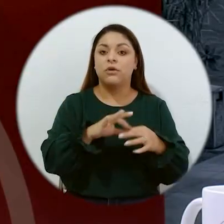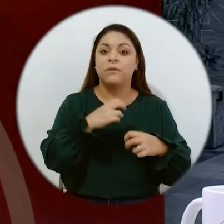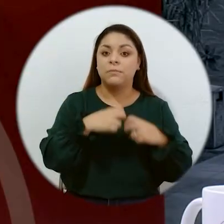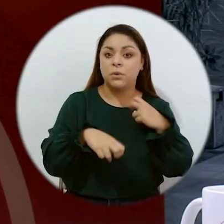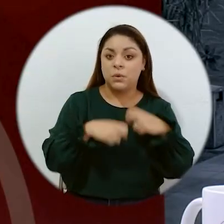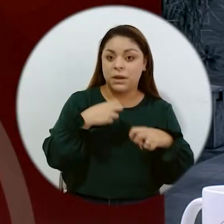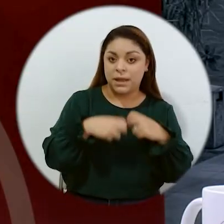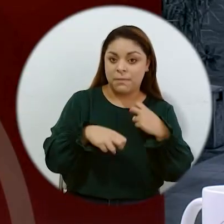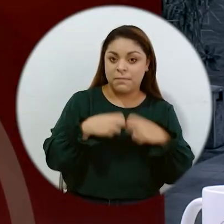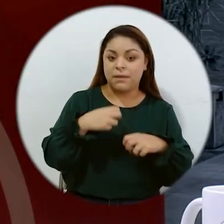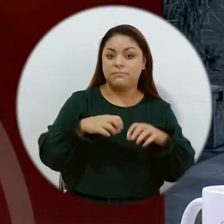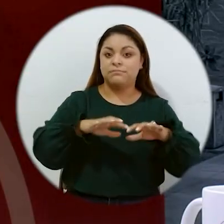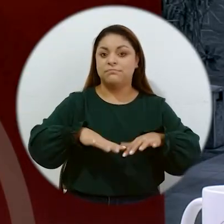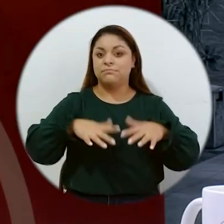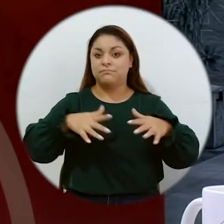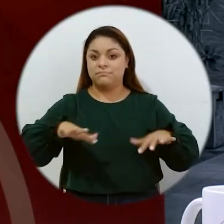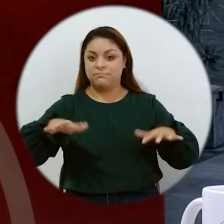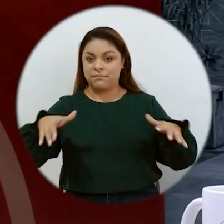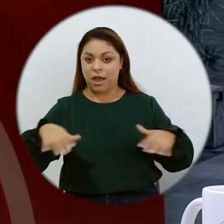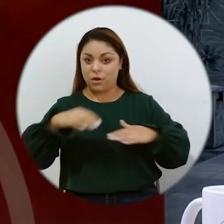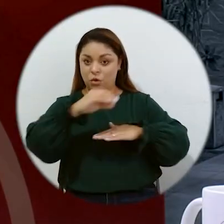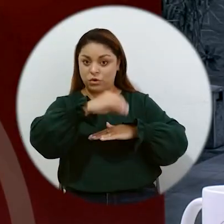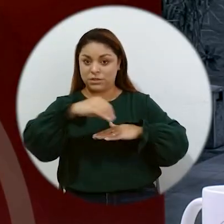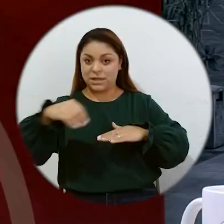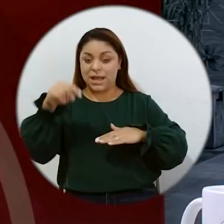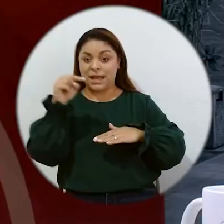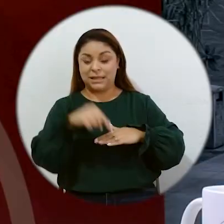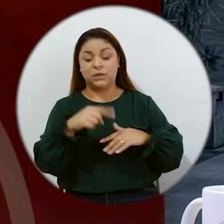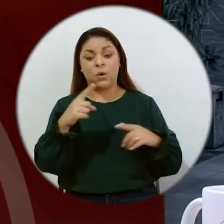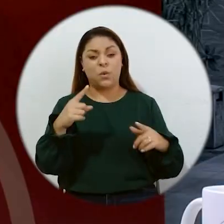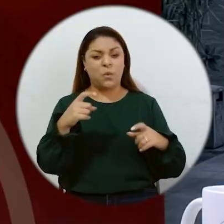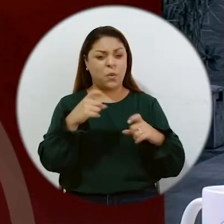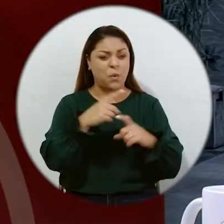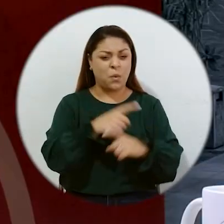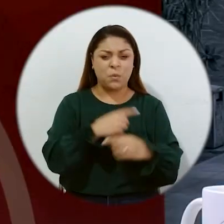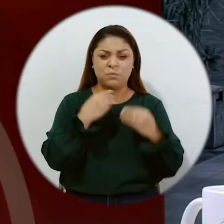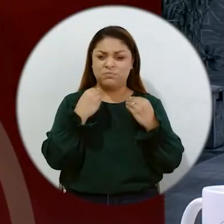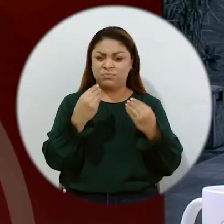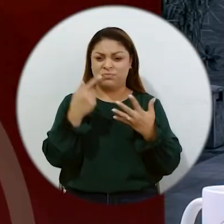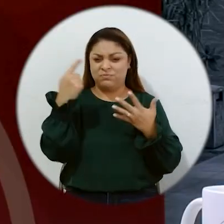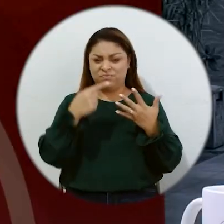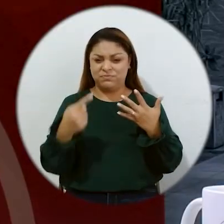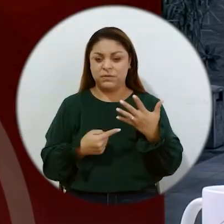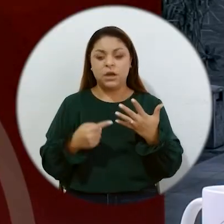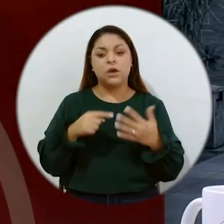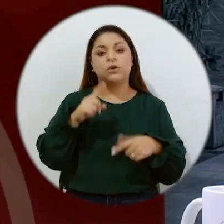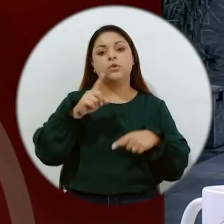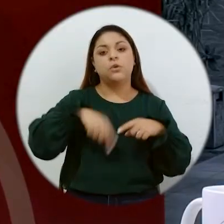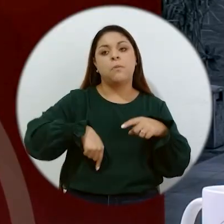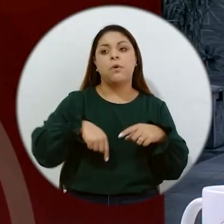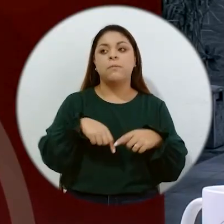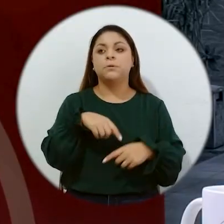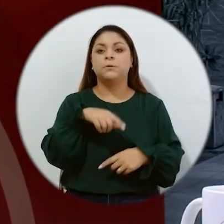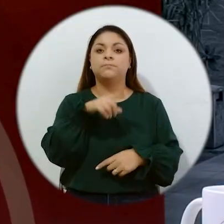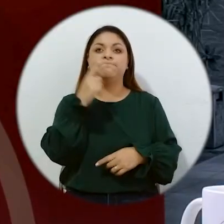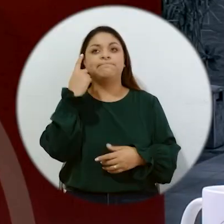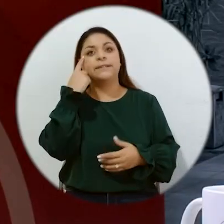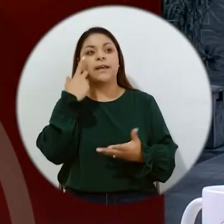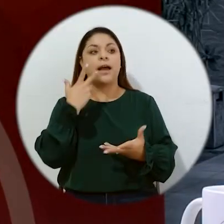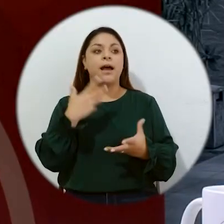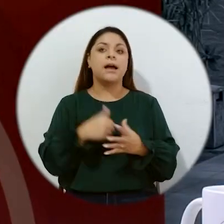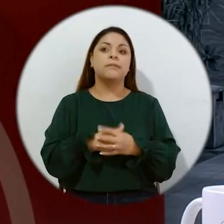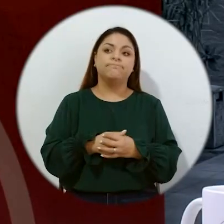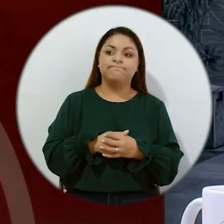de los problemas de los mares y los océanos, problemas complejos, multidimensionales, no podemos quedarnos y pensar